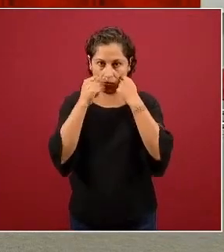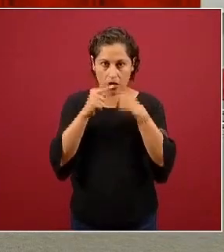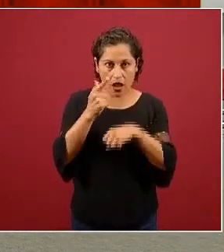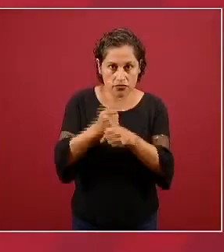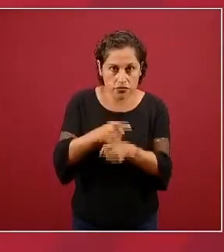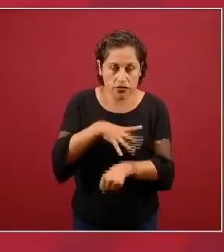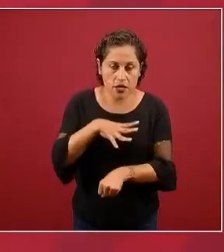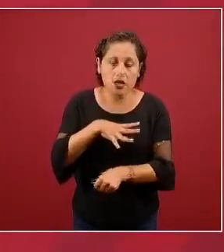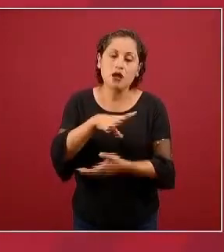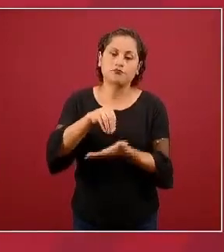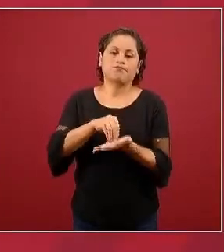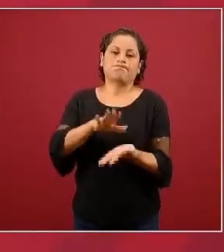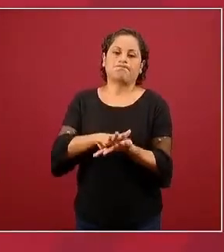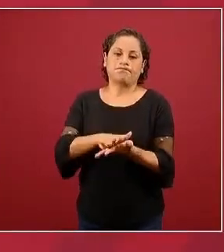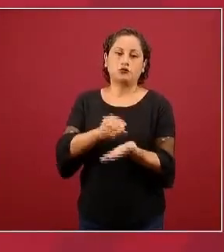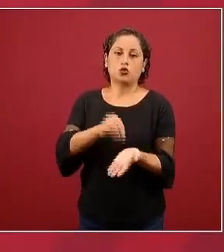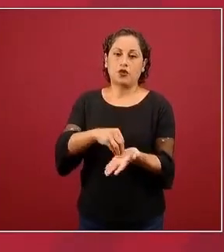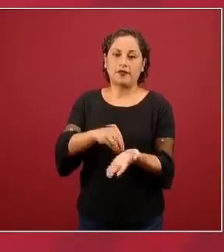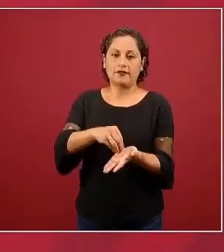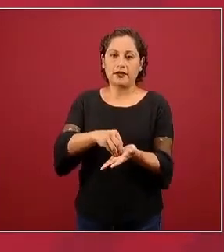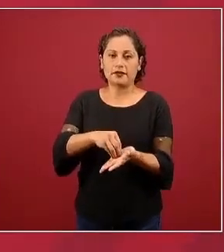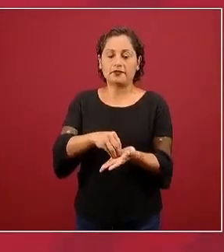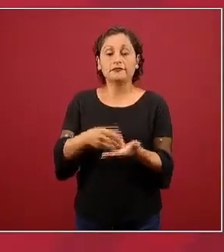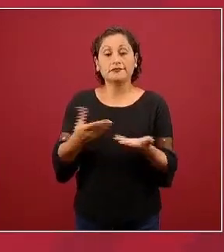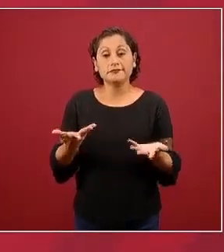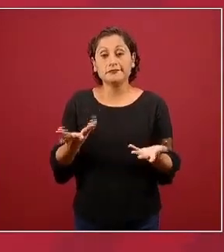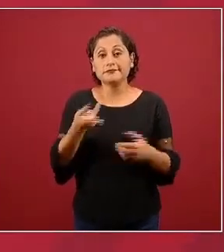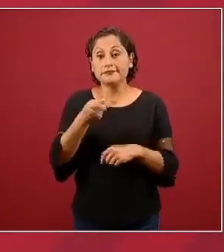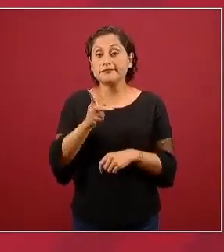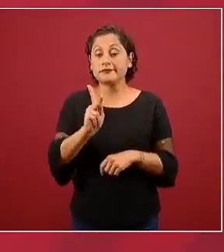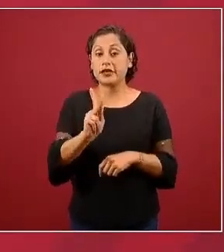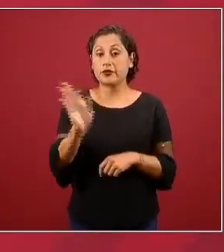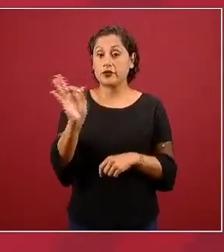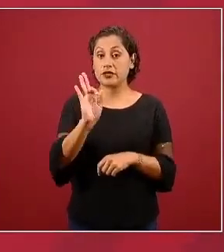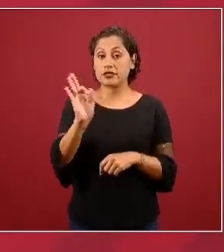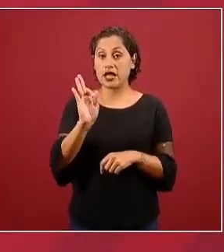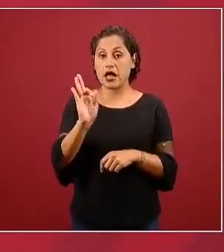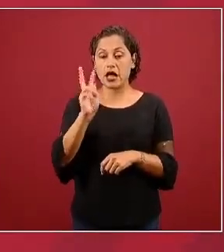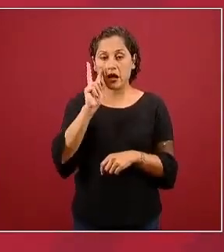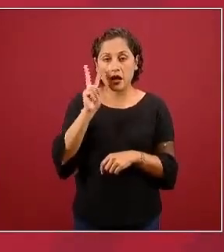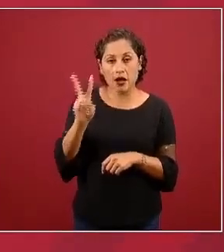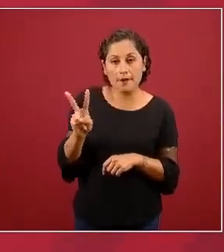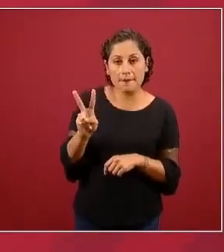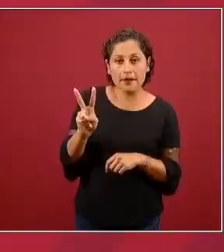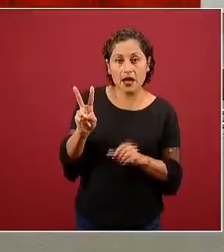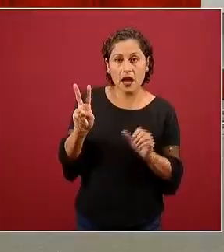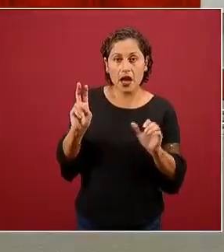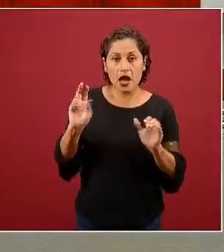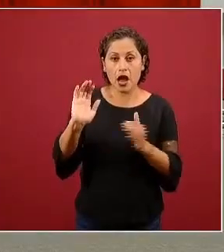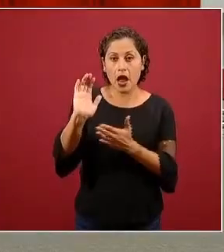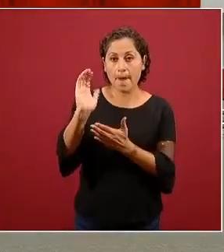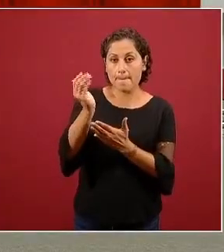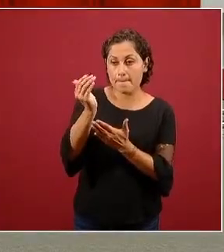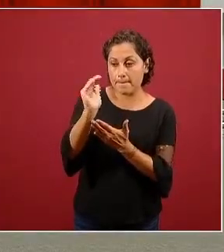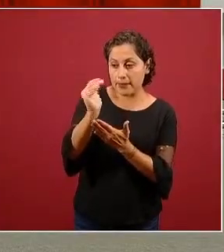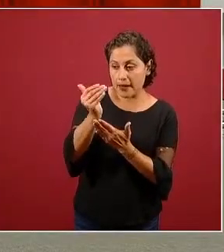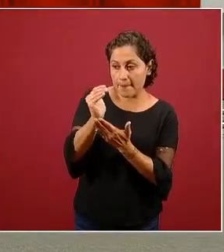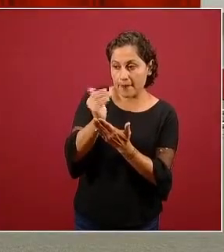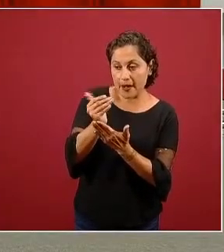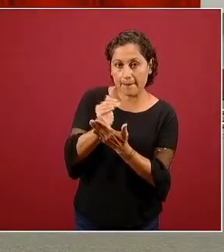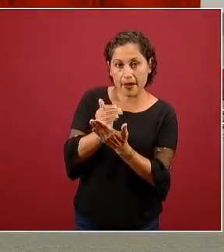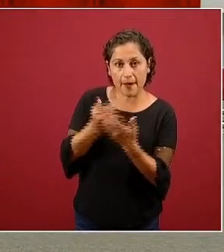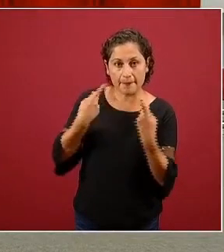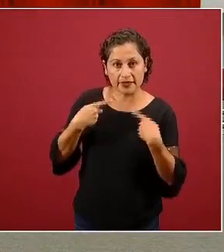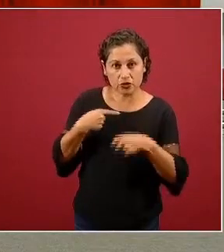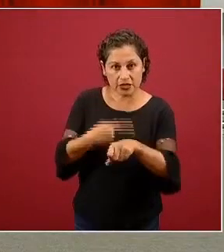Y esto, pues puede haber una disminución de todo el síndrome coronavirus, pero